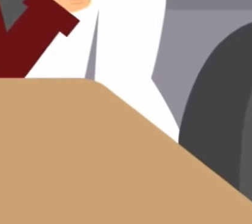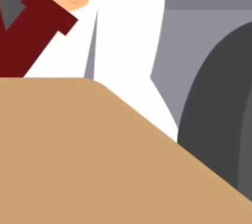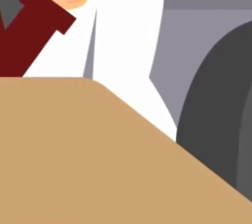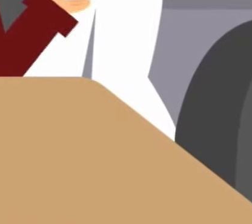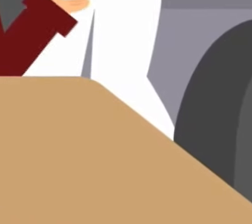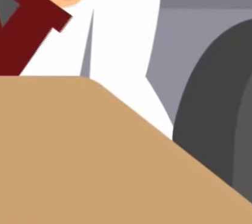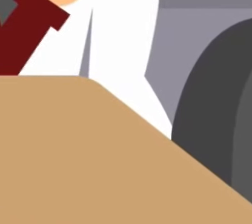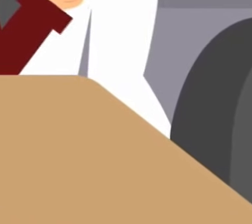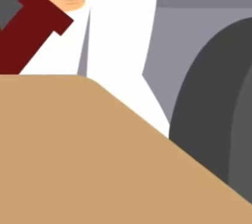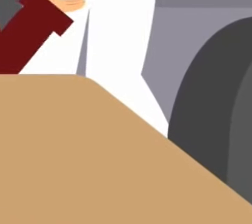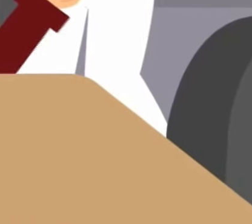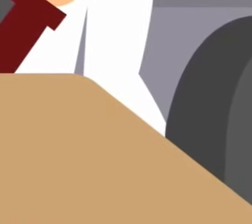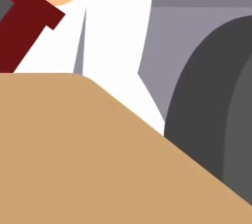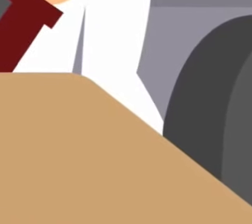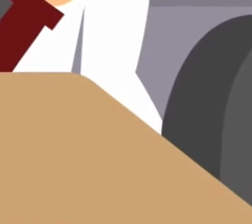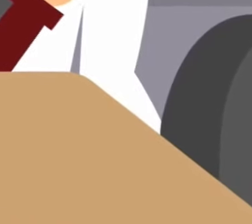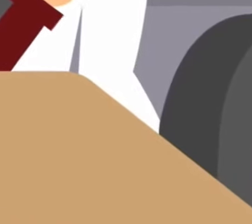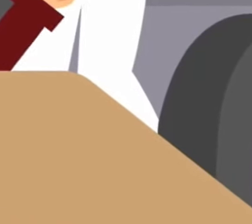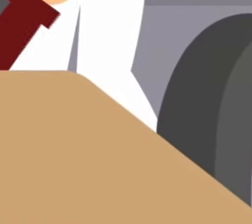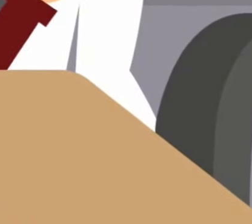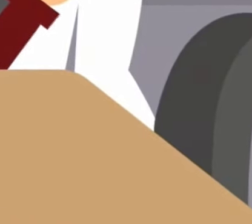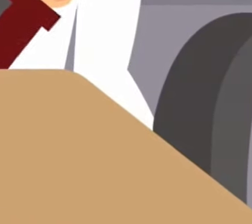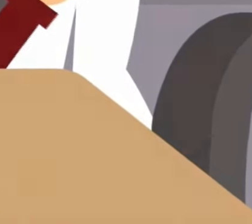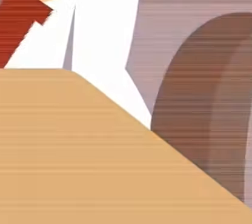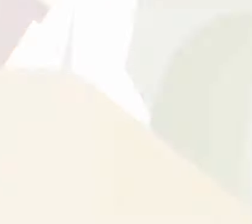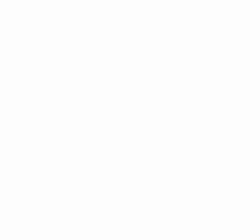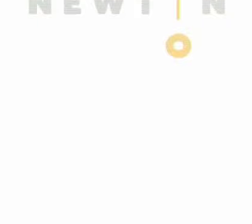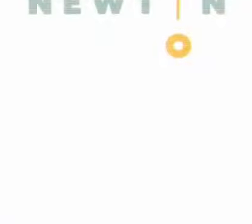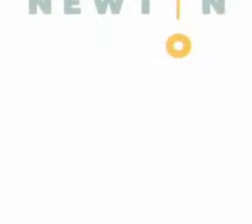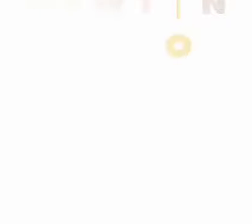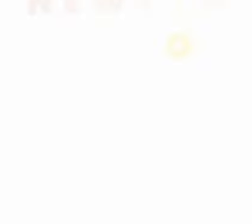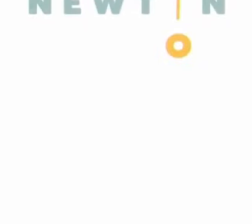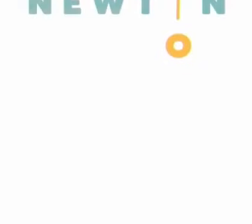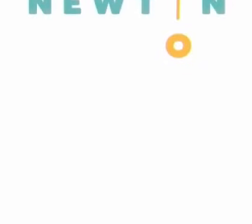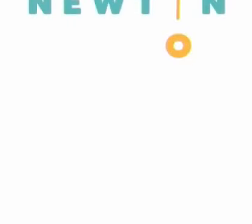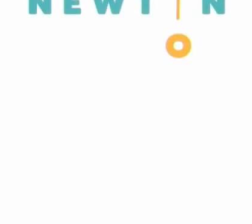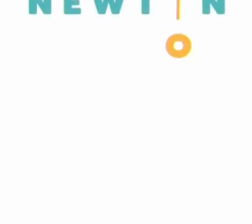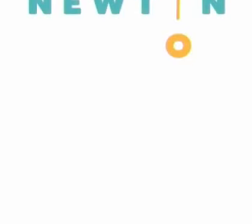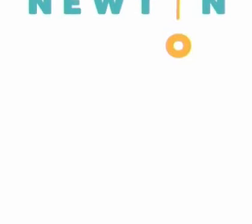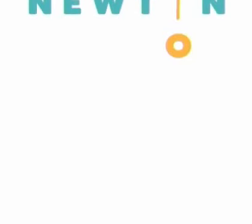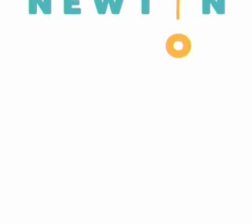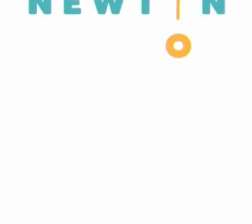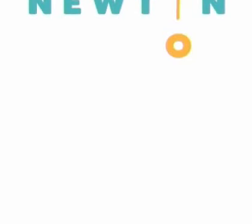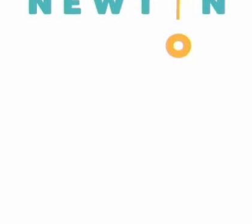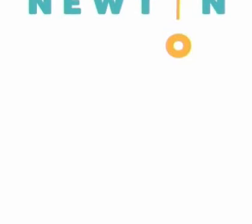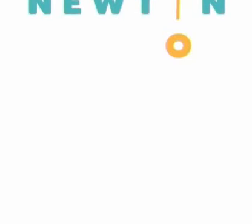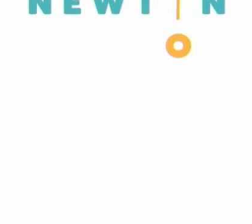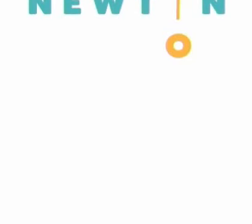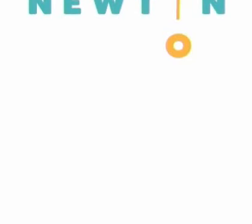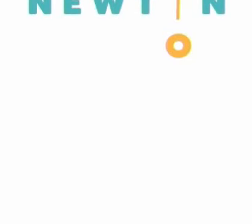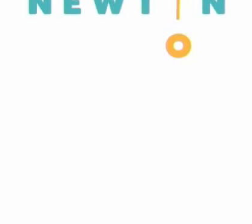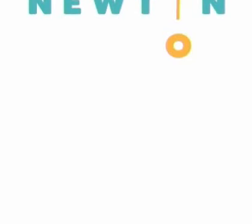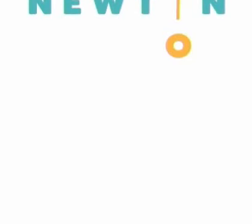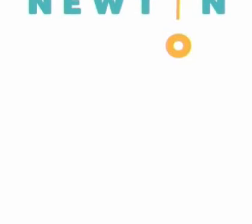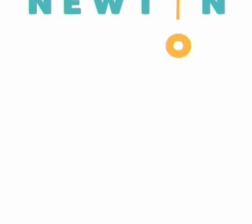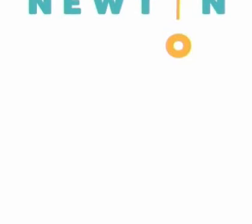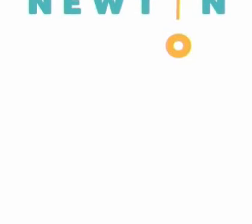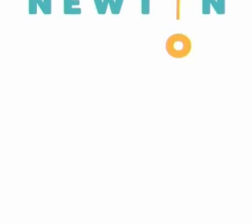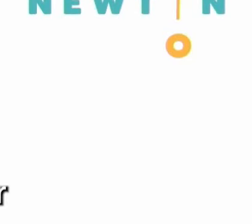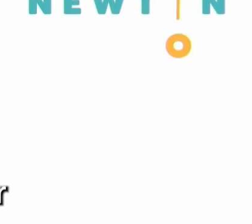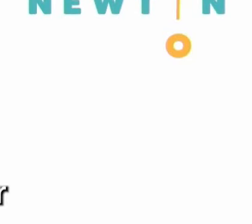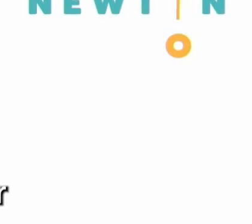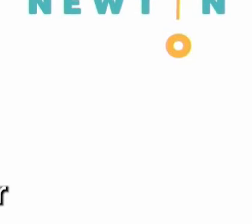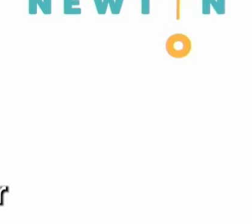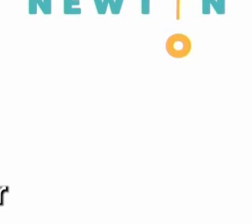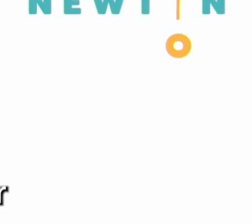siempre la humanidad detrás de cada una de nuestras interacciones digitales. Seamos parte de una ciudadanía digital